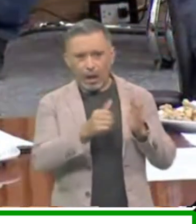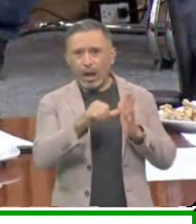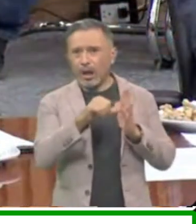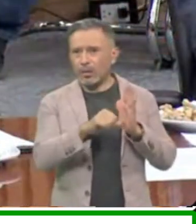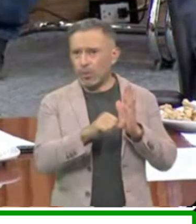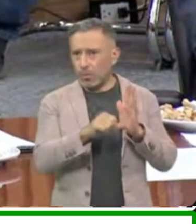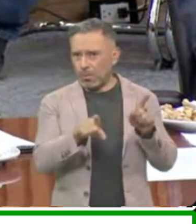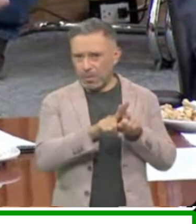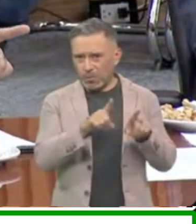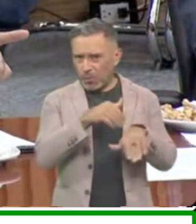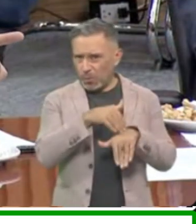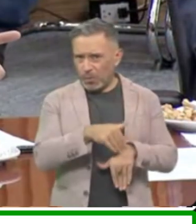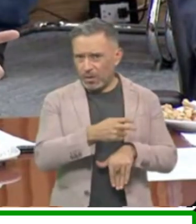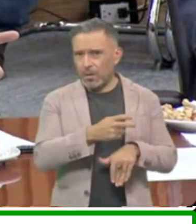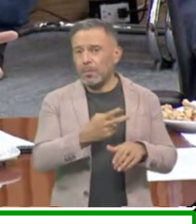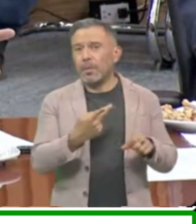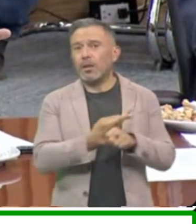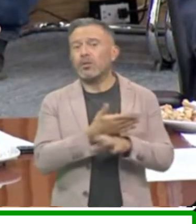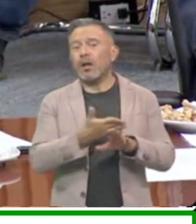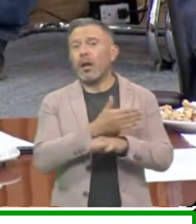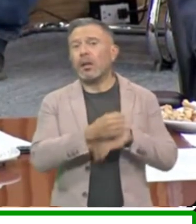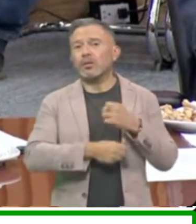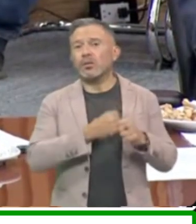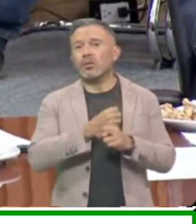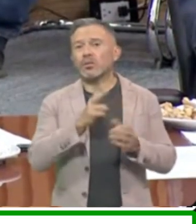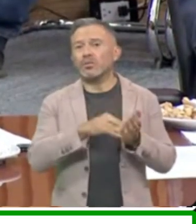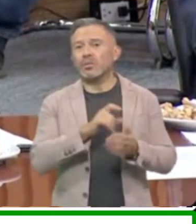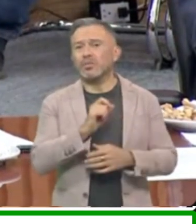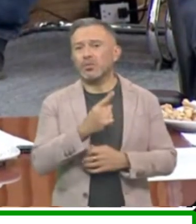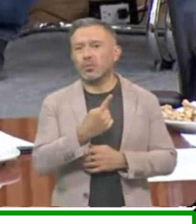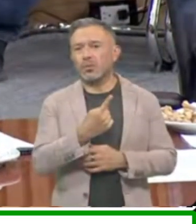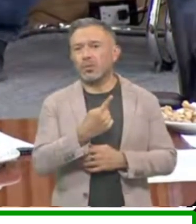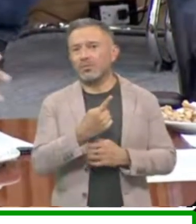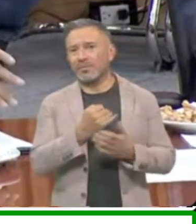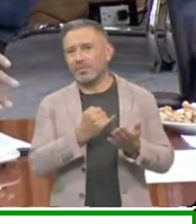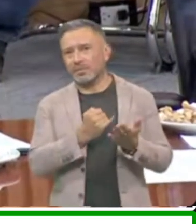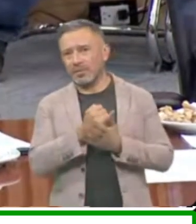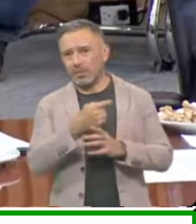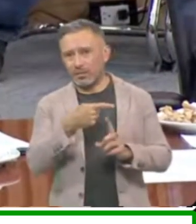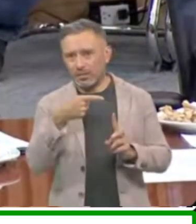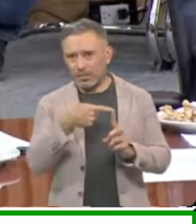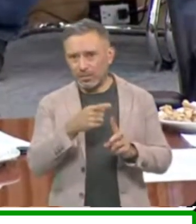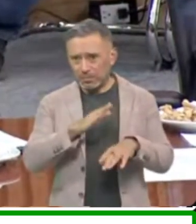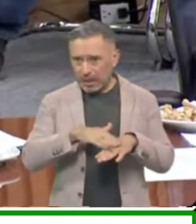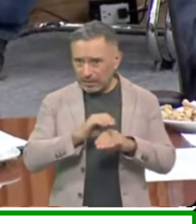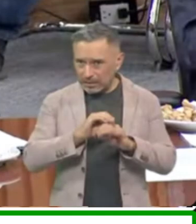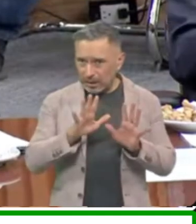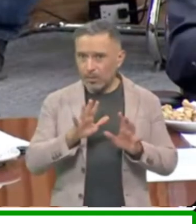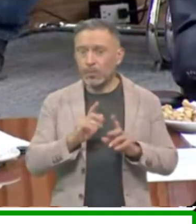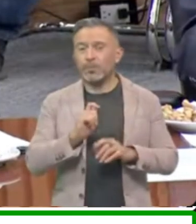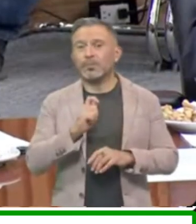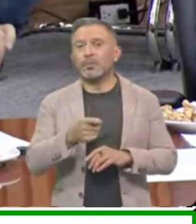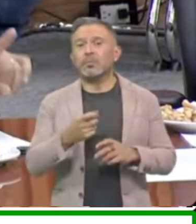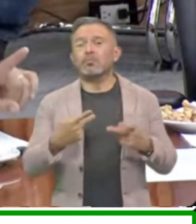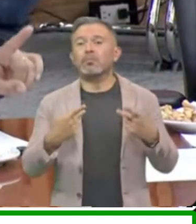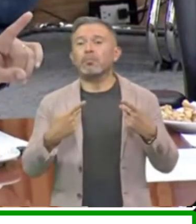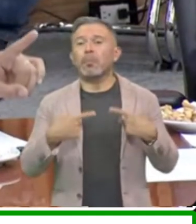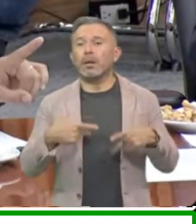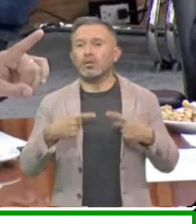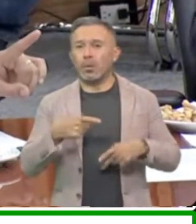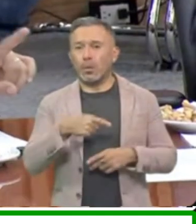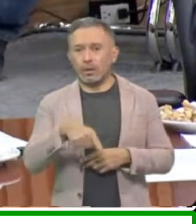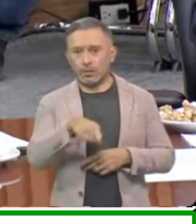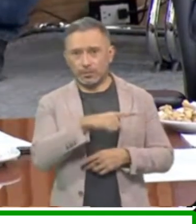cual. Lo único que sucedió en el 21 fue una determinación para tener claridad de las personas que